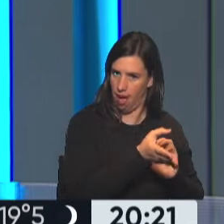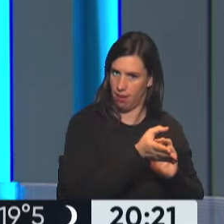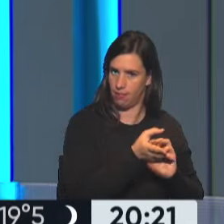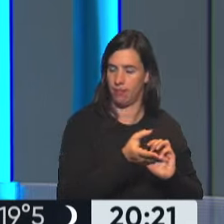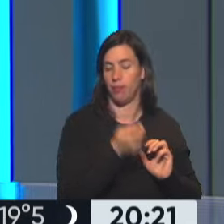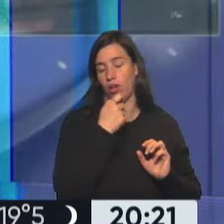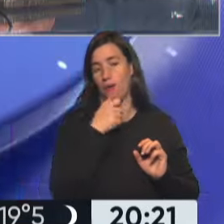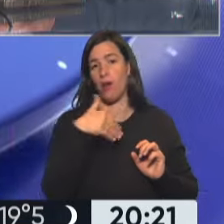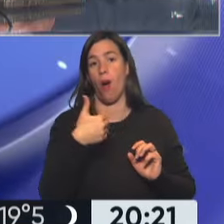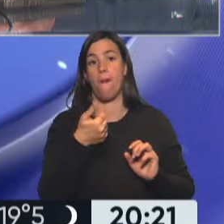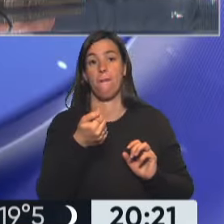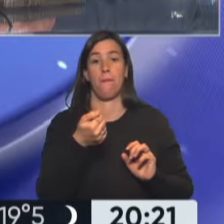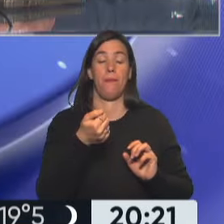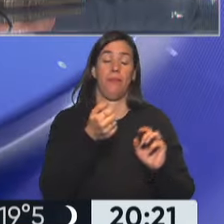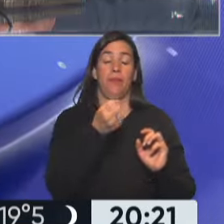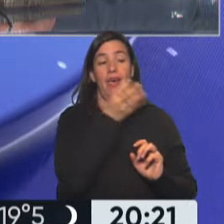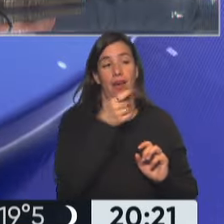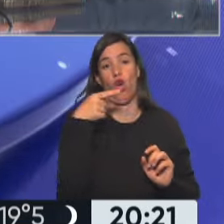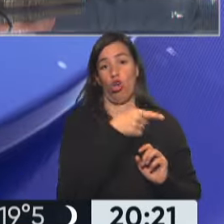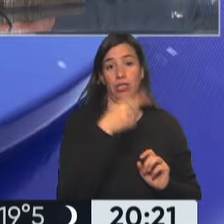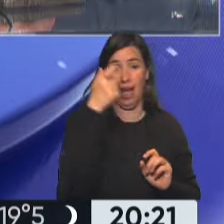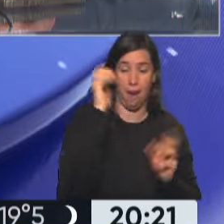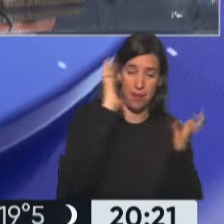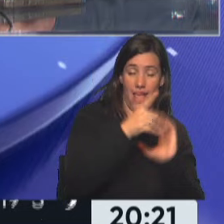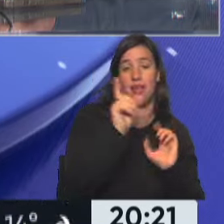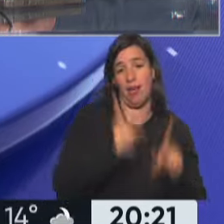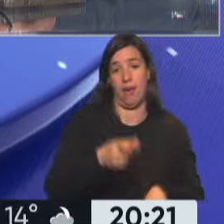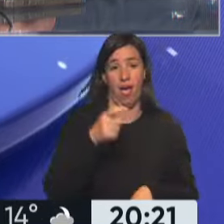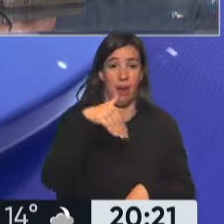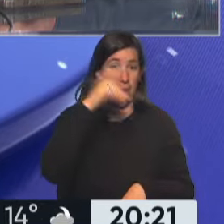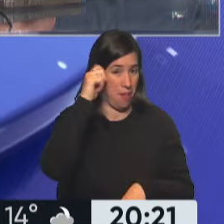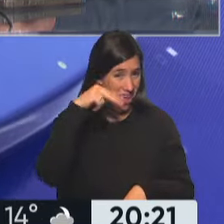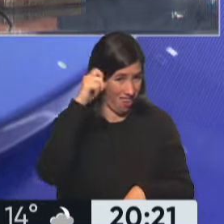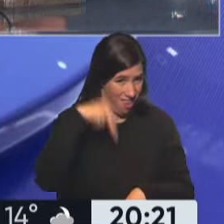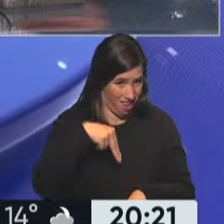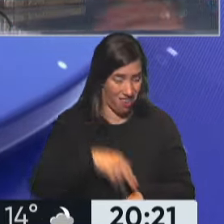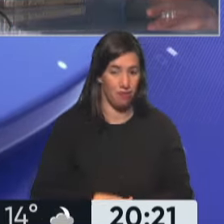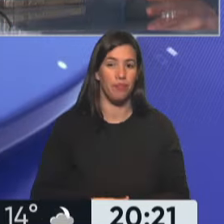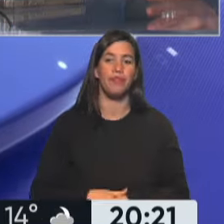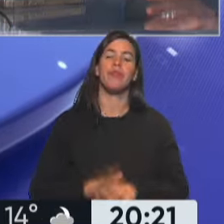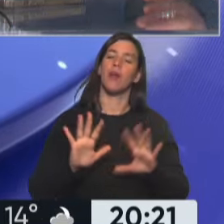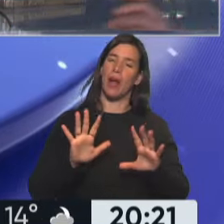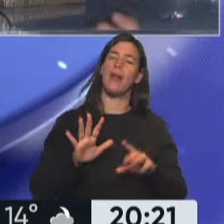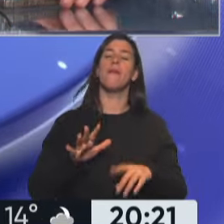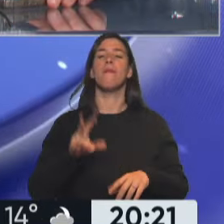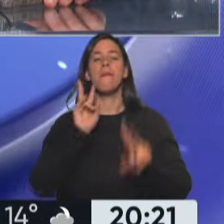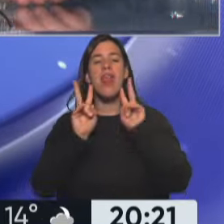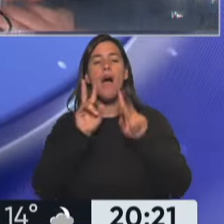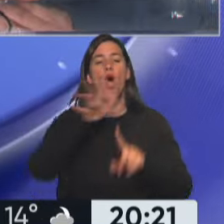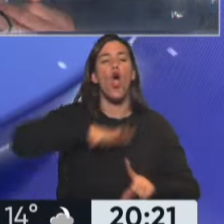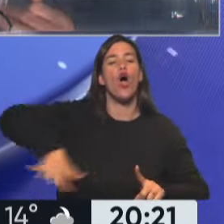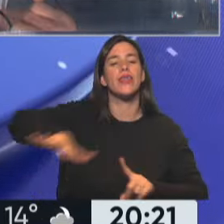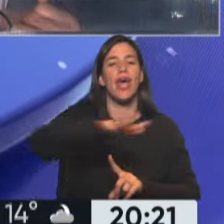menem está claro de que no podemos mirar el contexto sin no no podemos mirar el contexto sin analizar la película completa no el